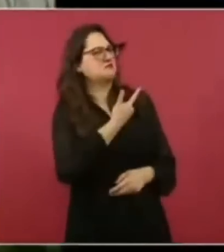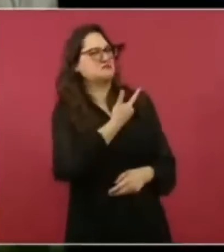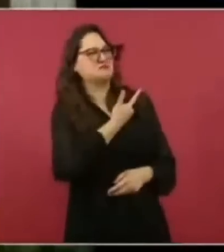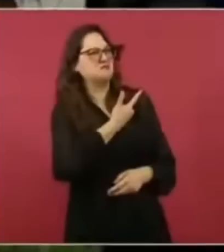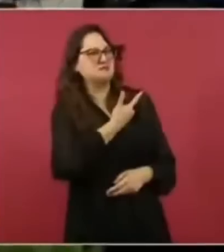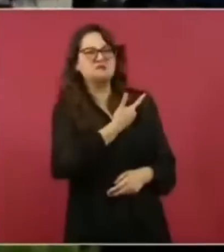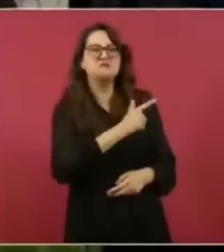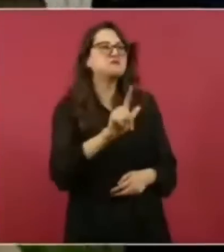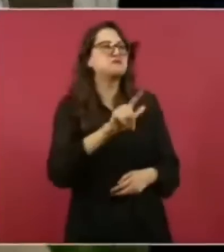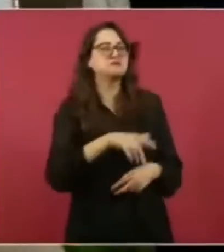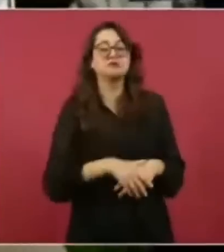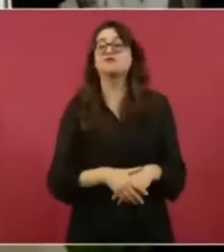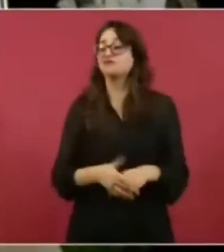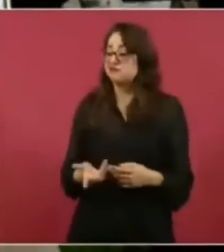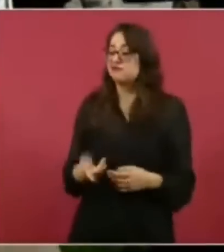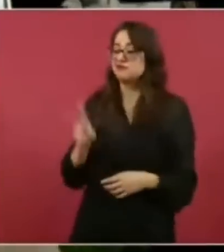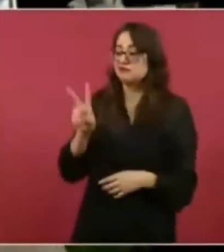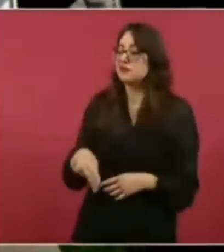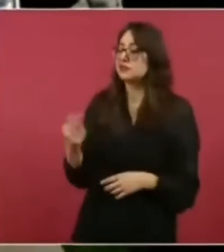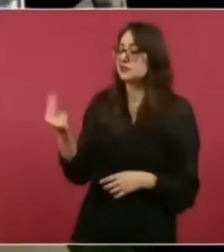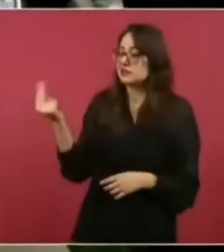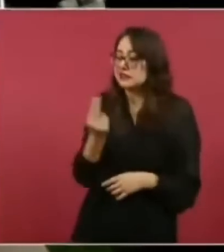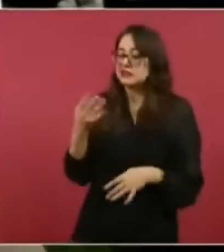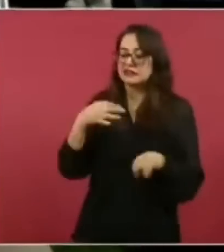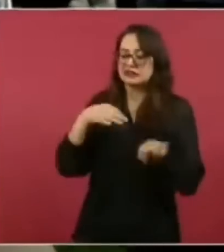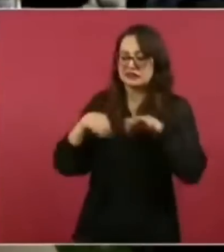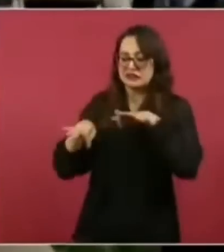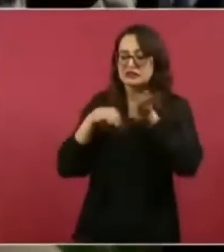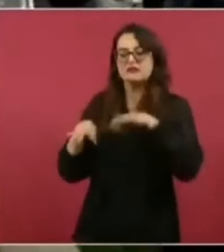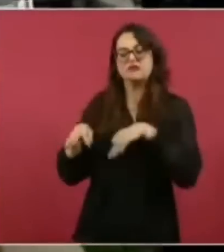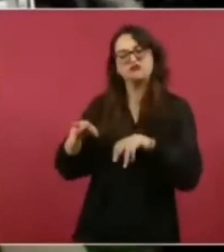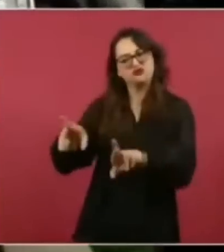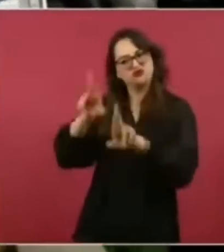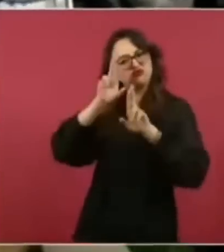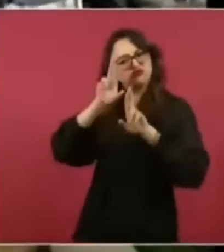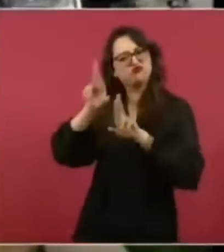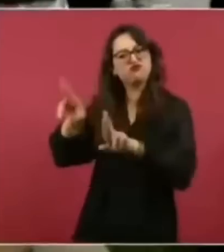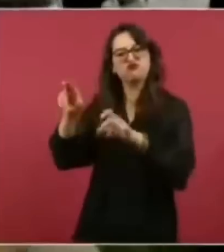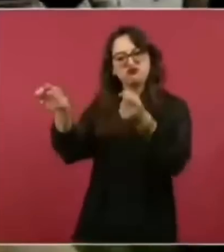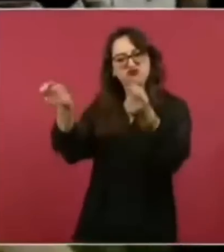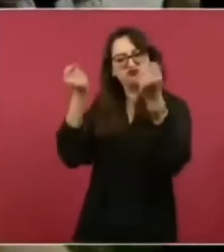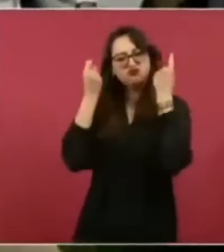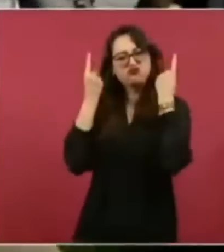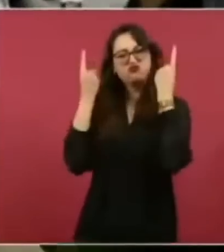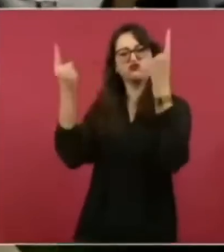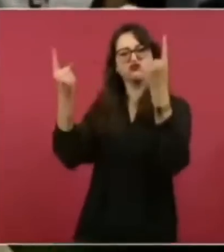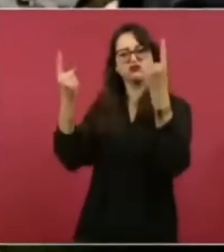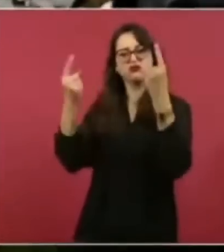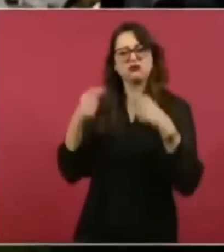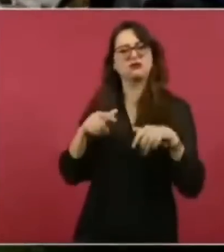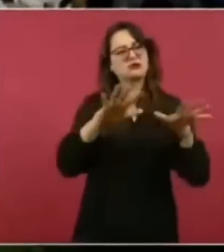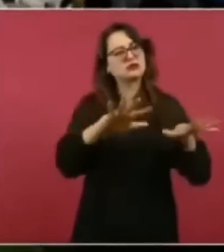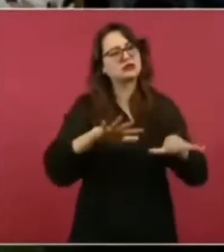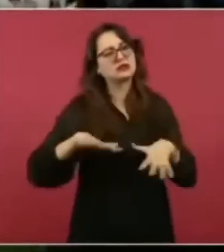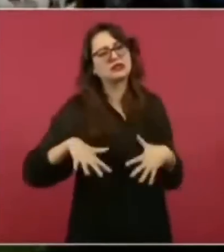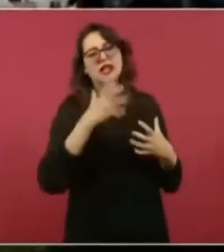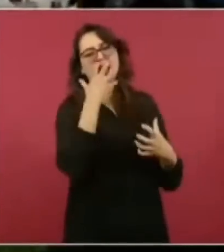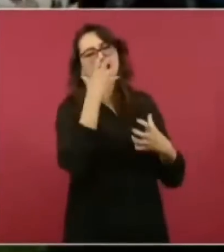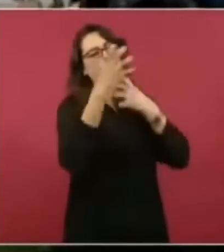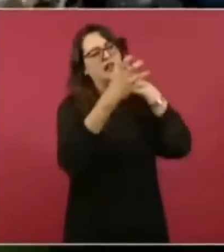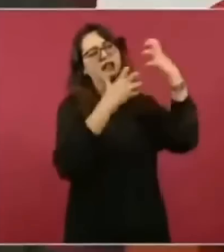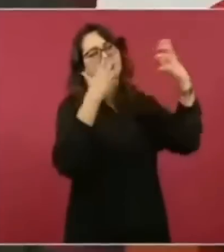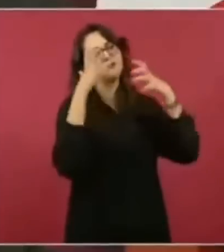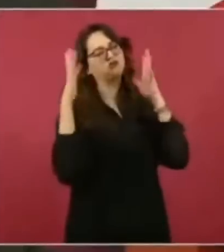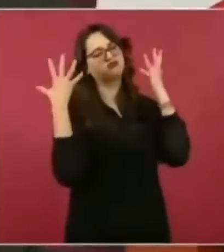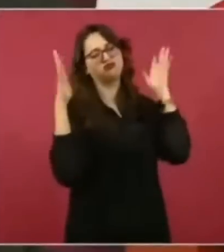merecen todo el respeto y toda la admiración de los seres